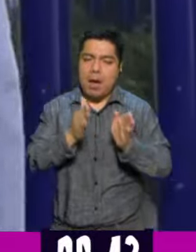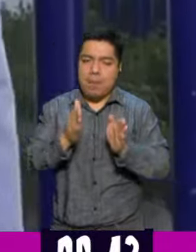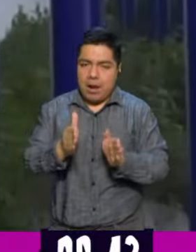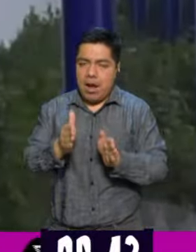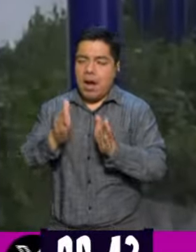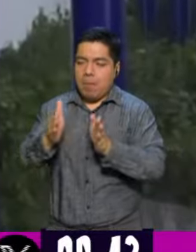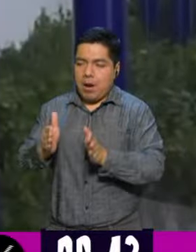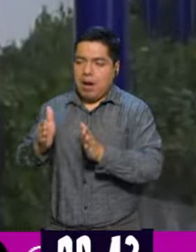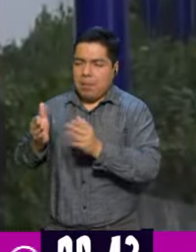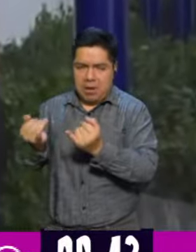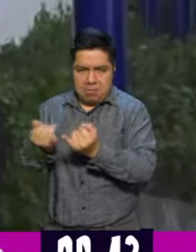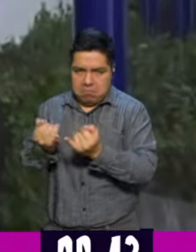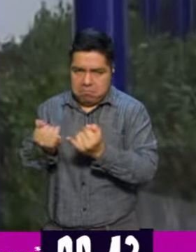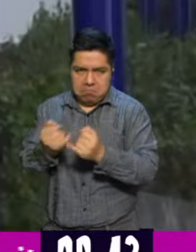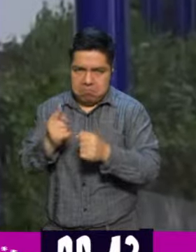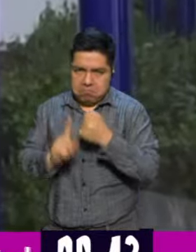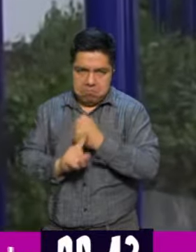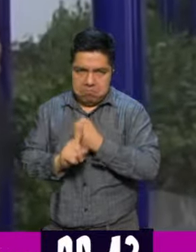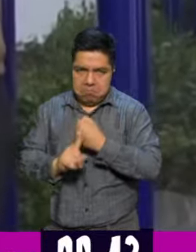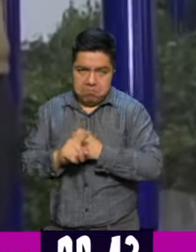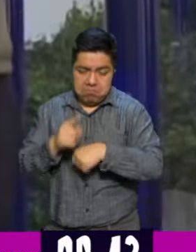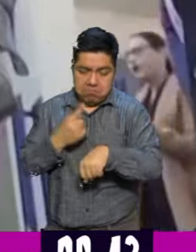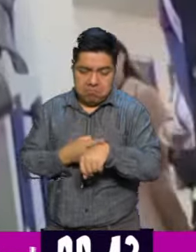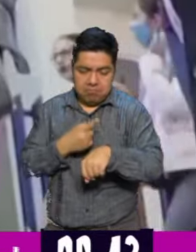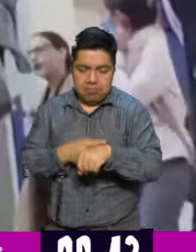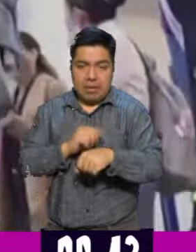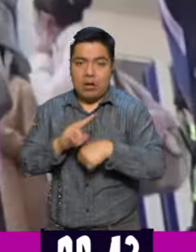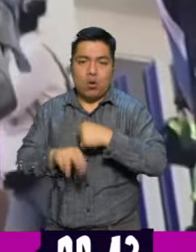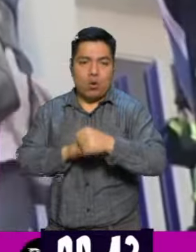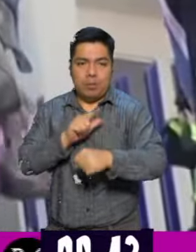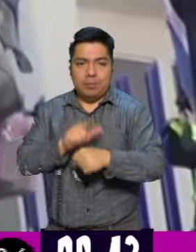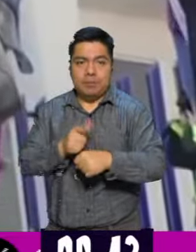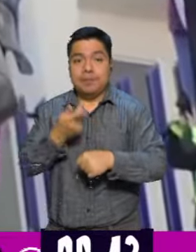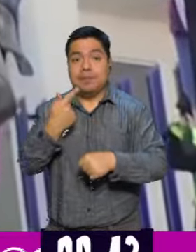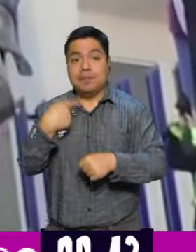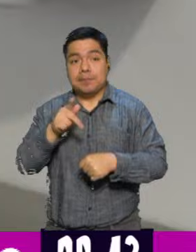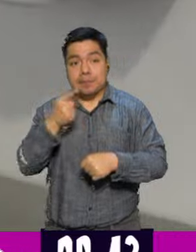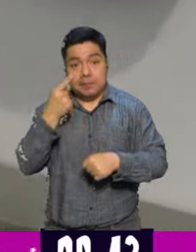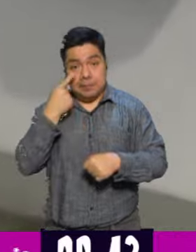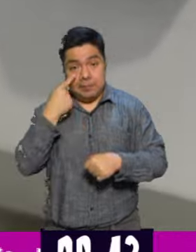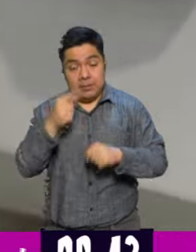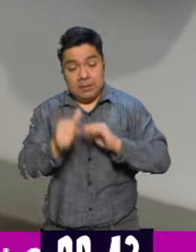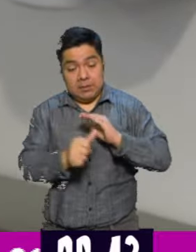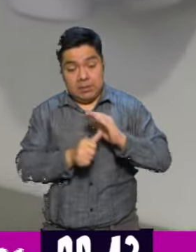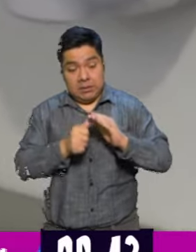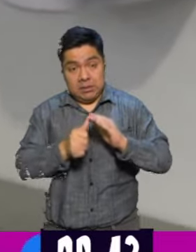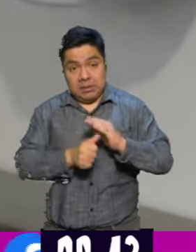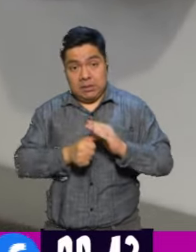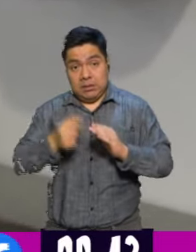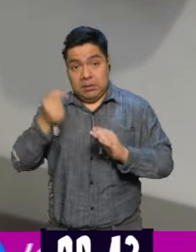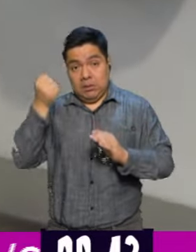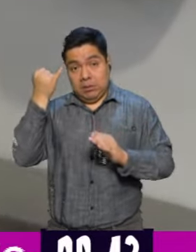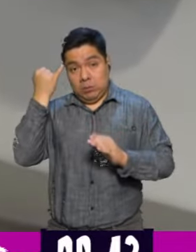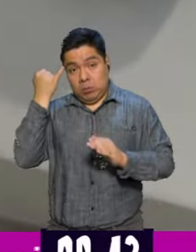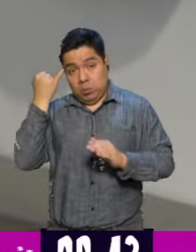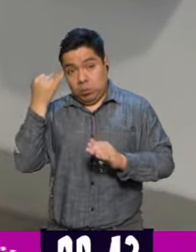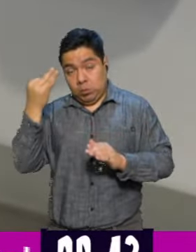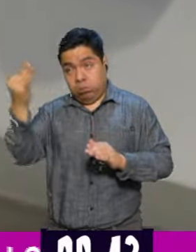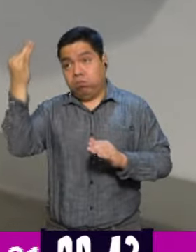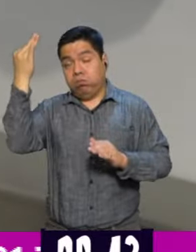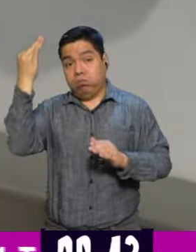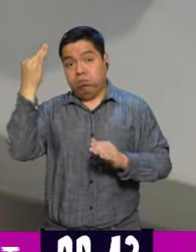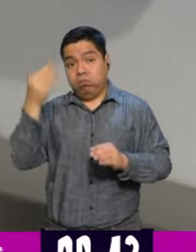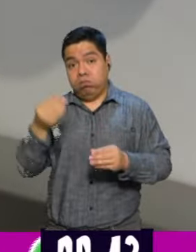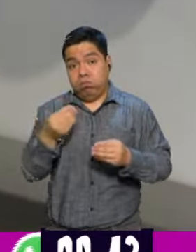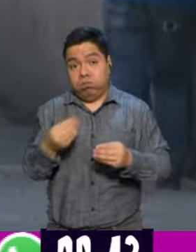se van a enfermar igual. Ahora, el problema que hay cuando un encierro es muy prolongado y de repente se abre,